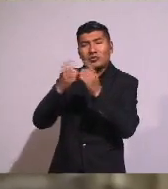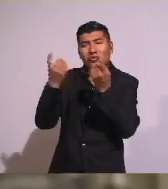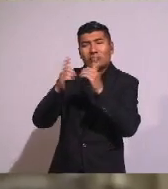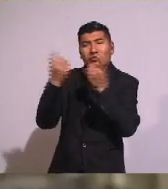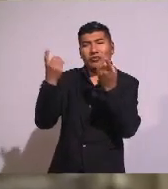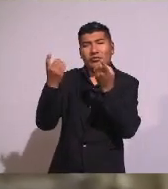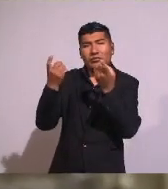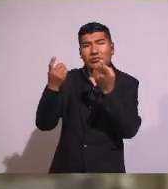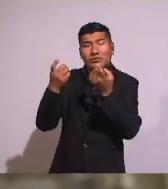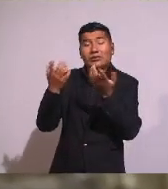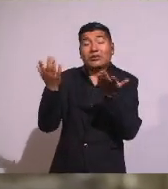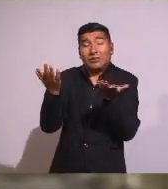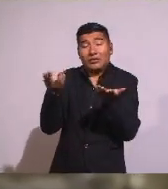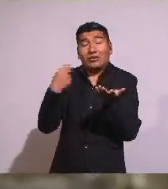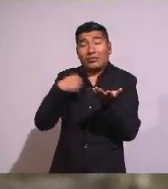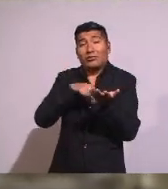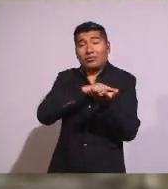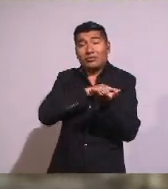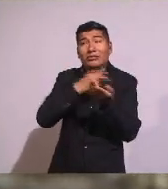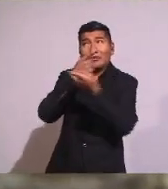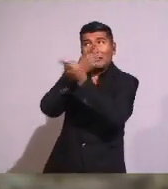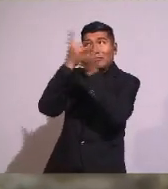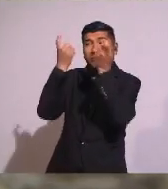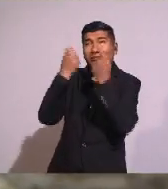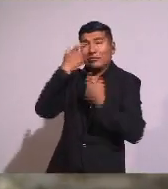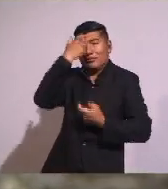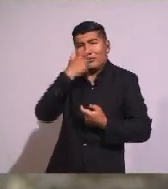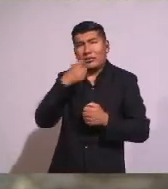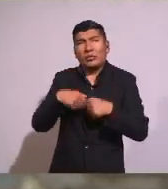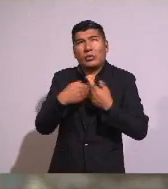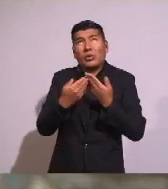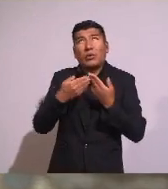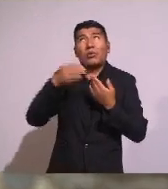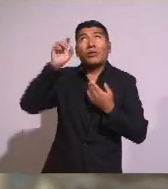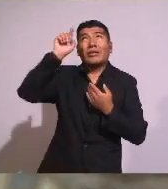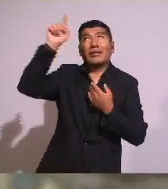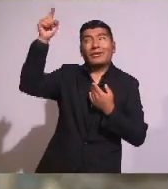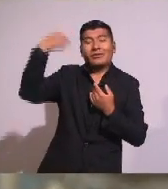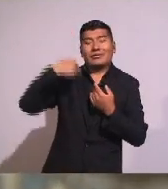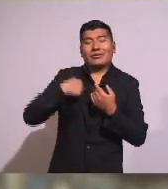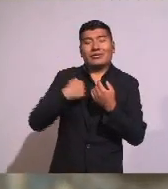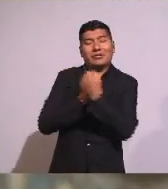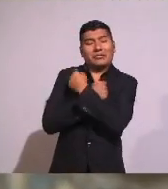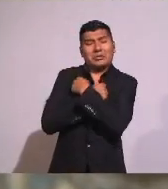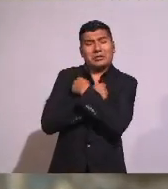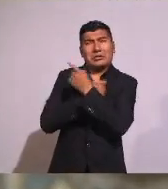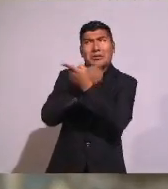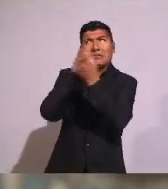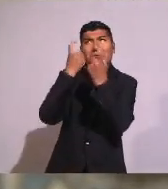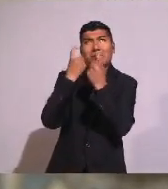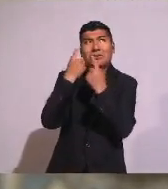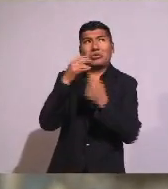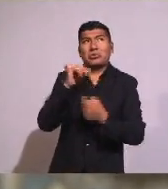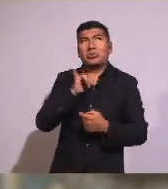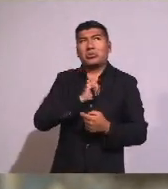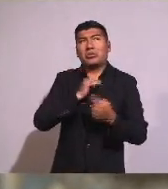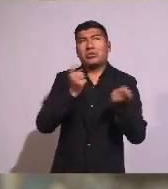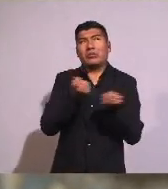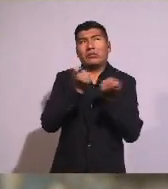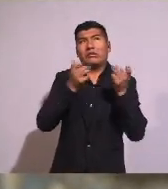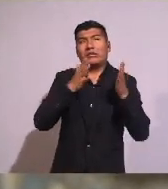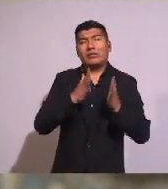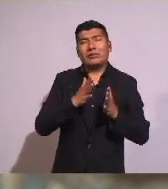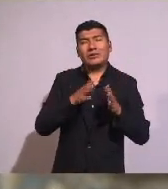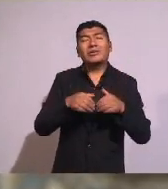también nosotros nos preguntamos cómo puede amarnos el señor siendo nosotros pecadores